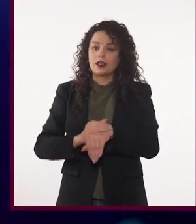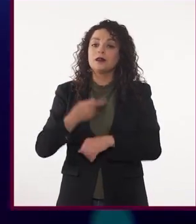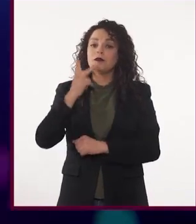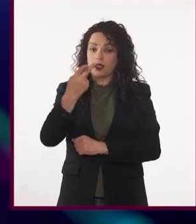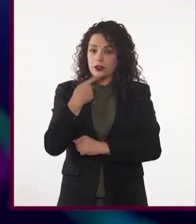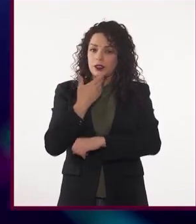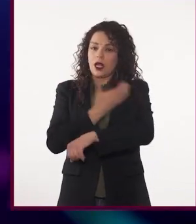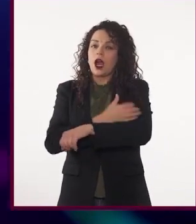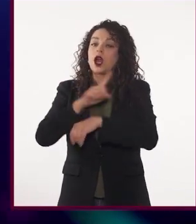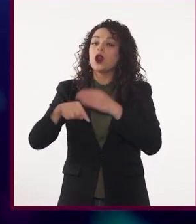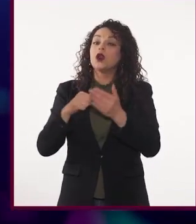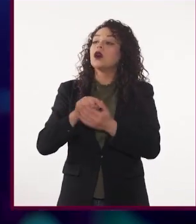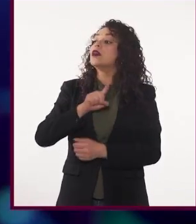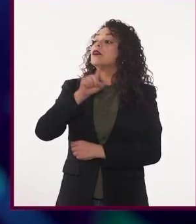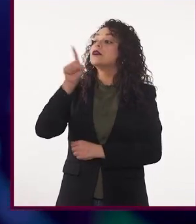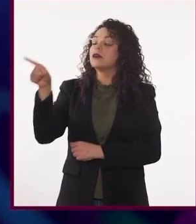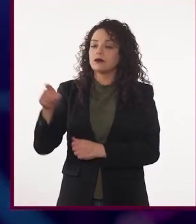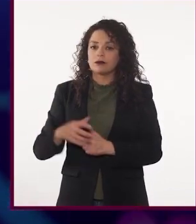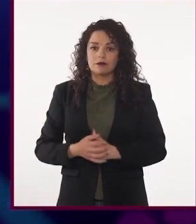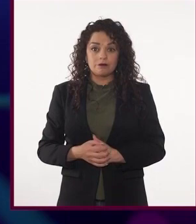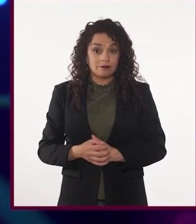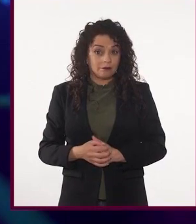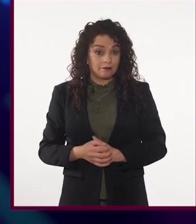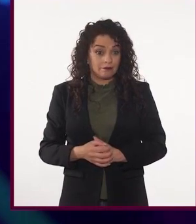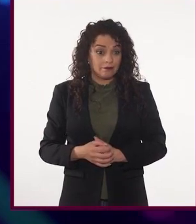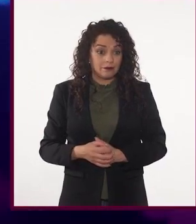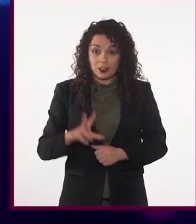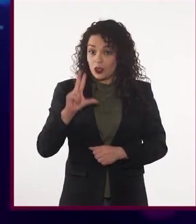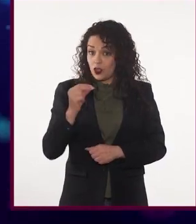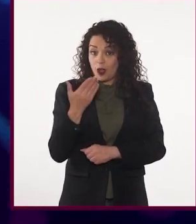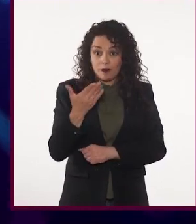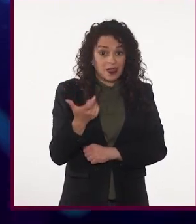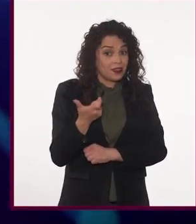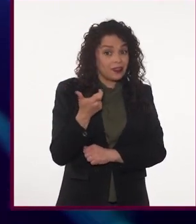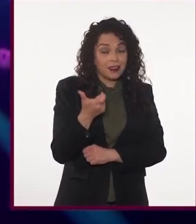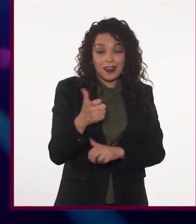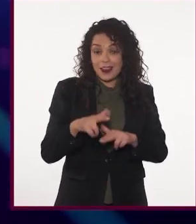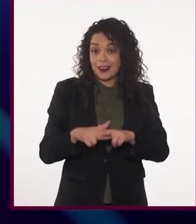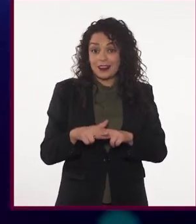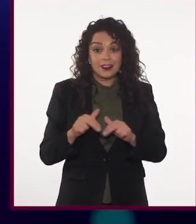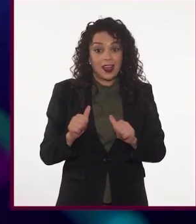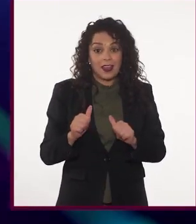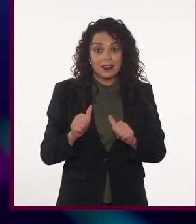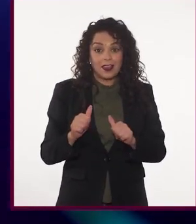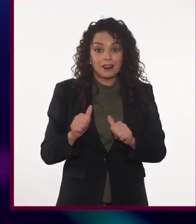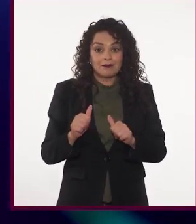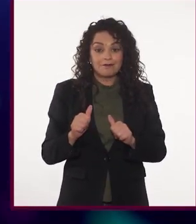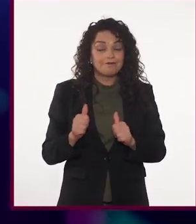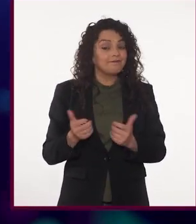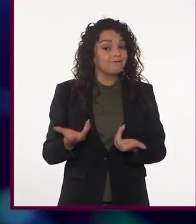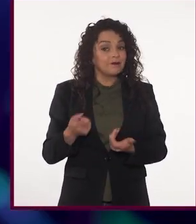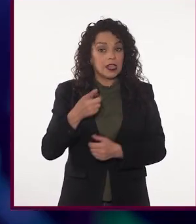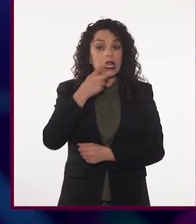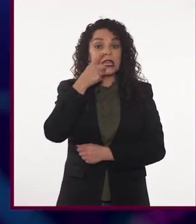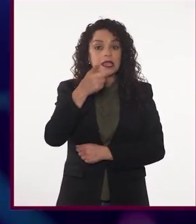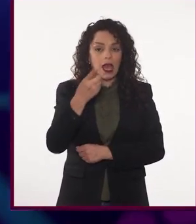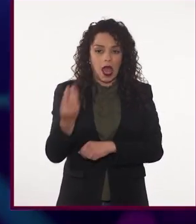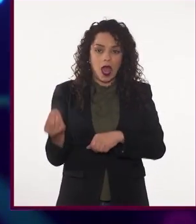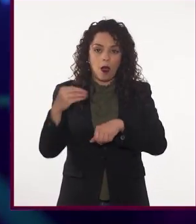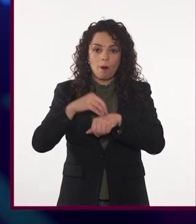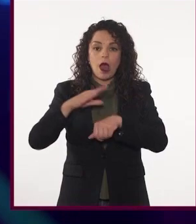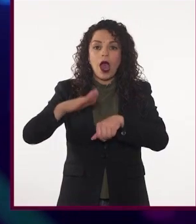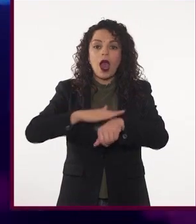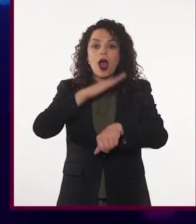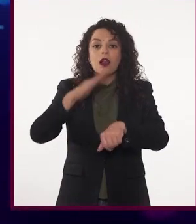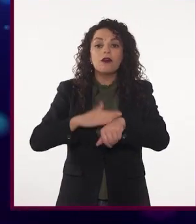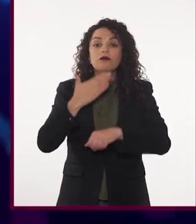cierto lugar con ellos, ¿no? Ahí no les están pidiendo dinero. Ahí les están diciendo que les van